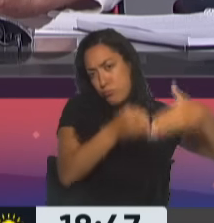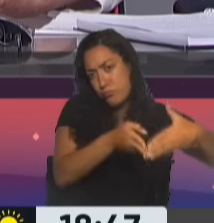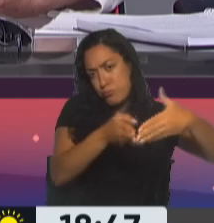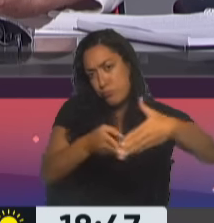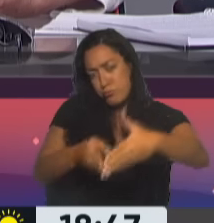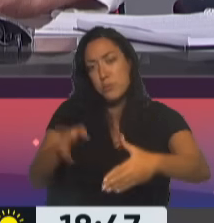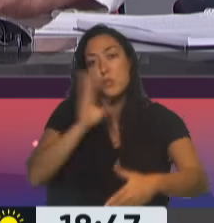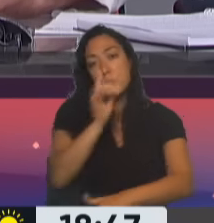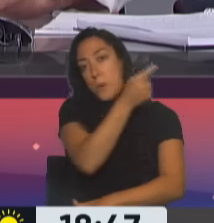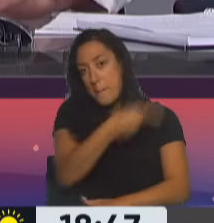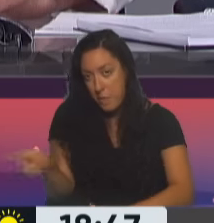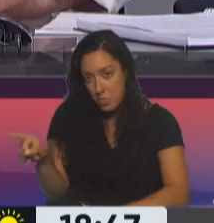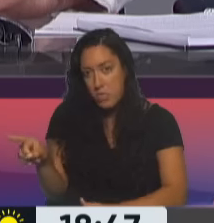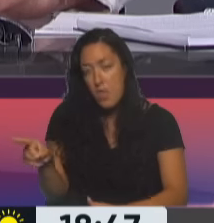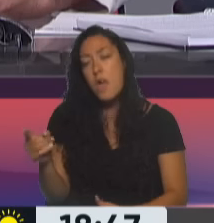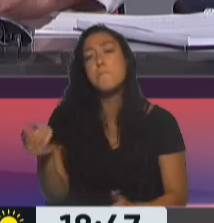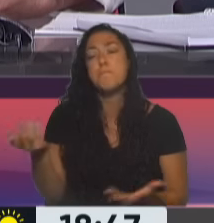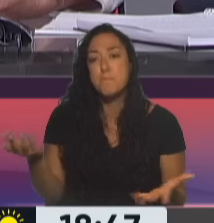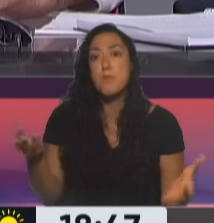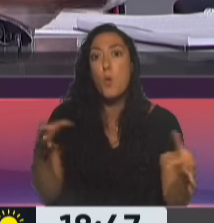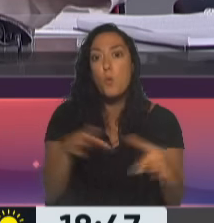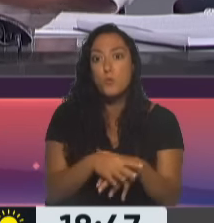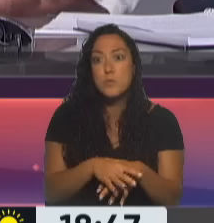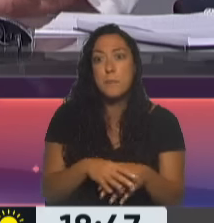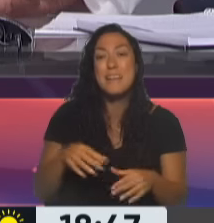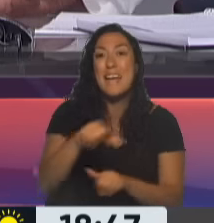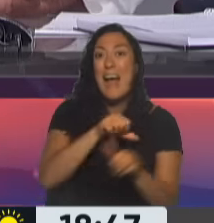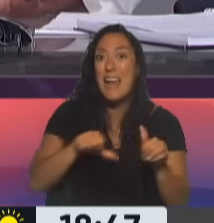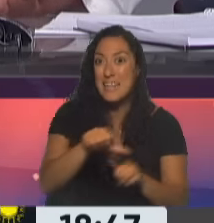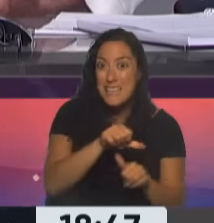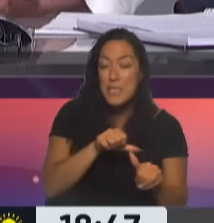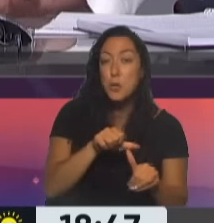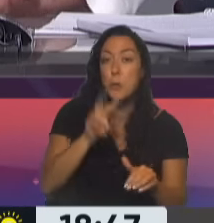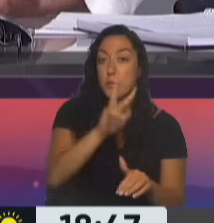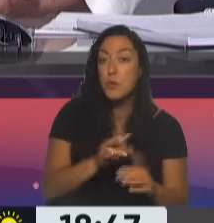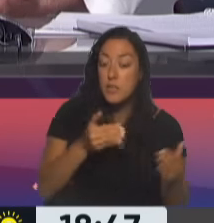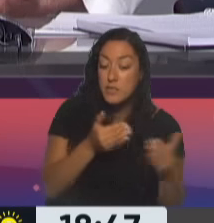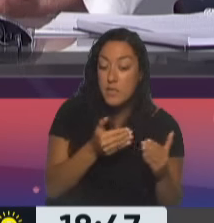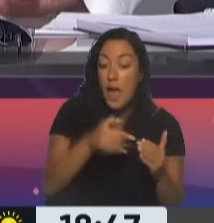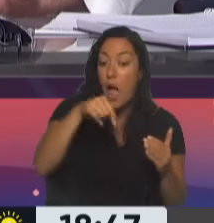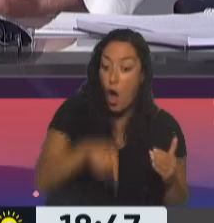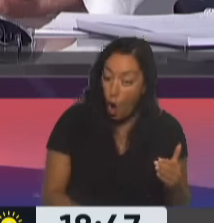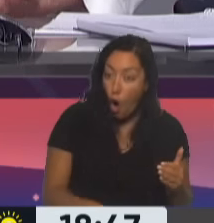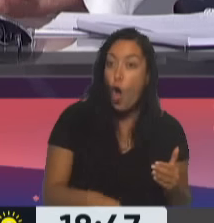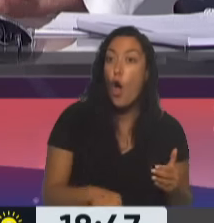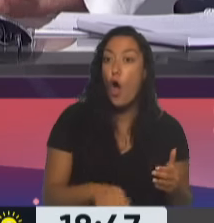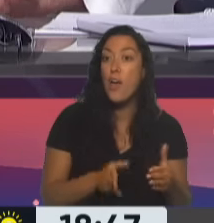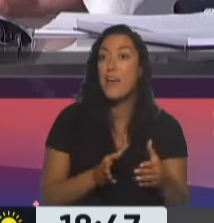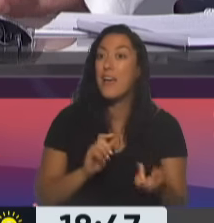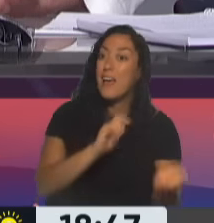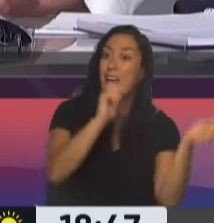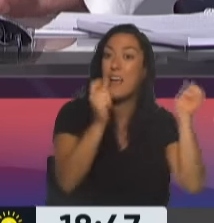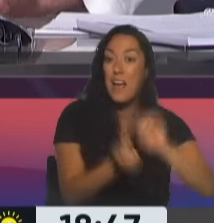Estados Unidos, que estaba justamente en el Mar Caribe, que estaba cercano a Venezuela. Hoy empezaron a hacer